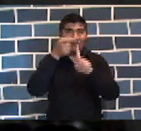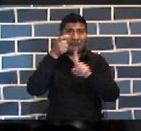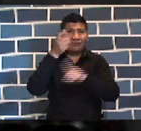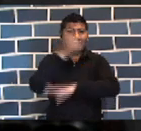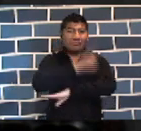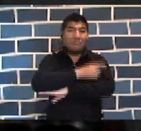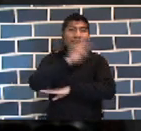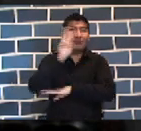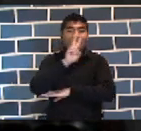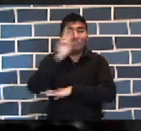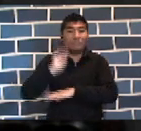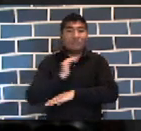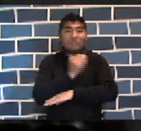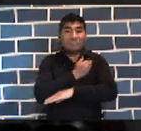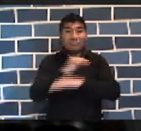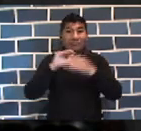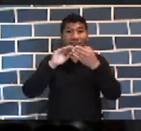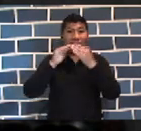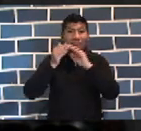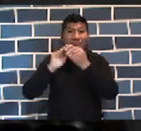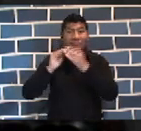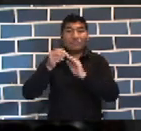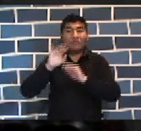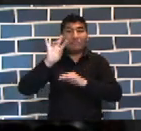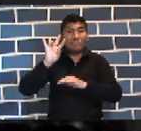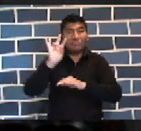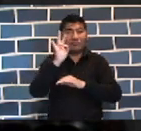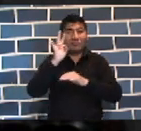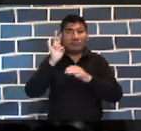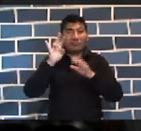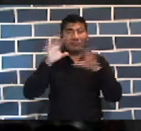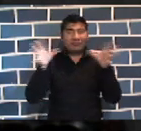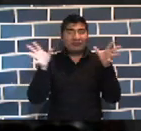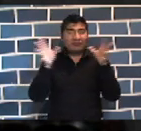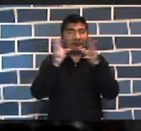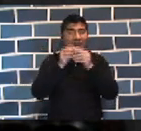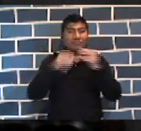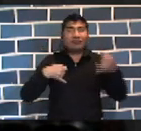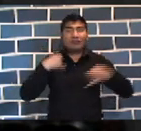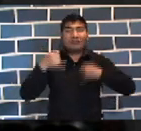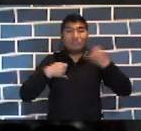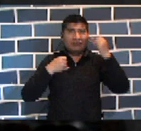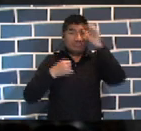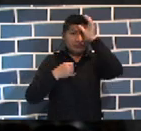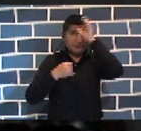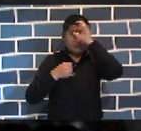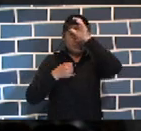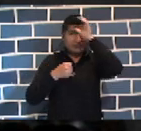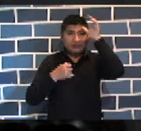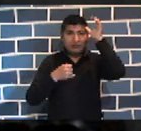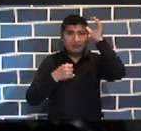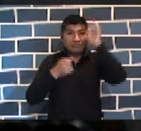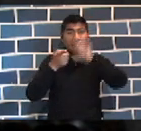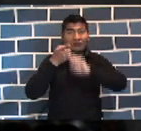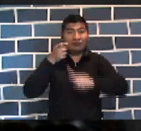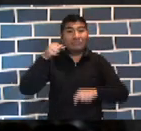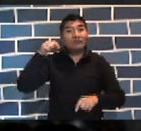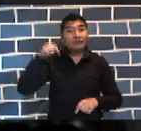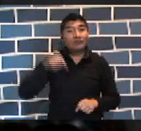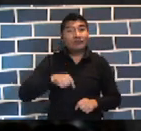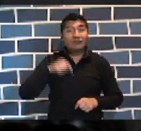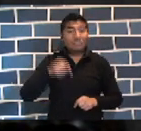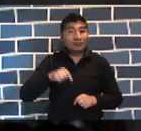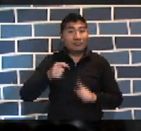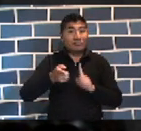en nuestra ciudad en el séptimo encuentro de jóvenes católicos. Desde aquí